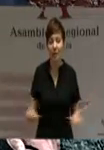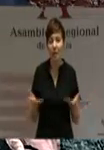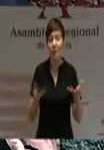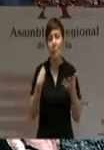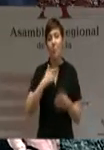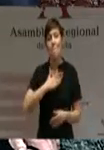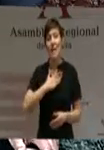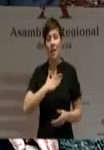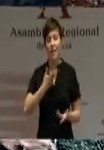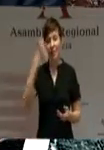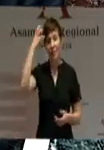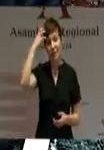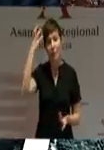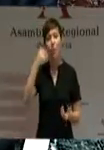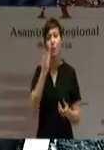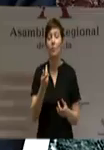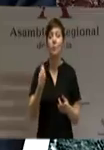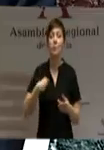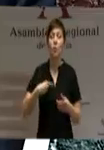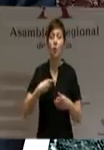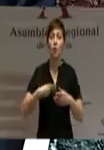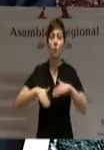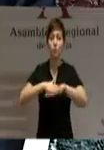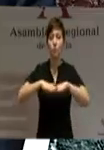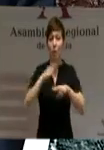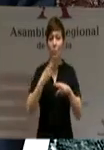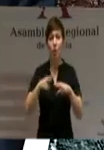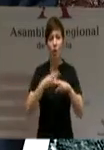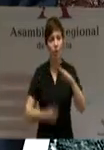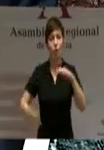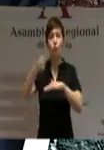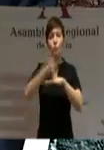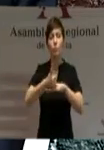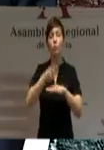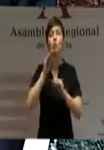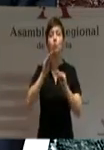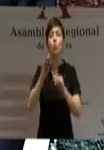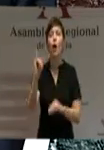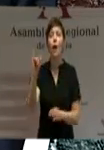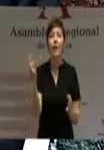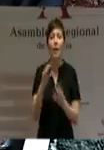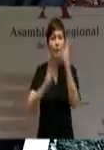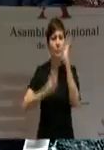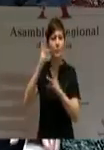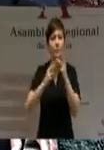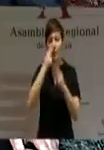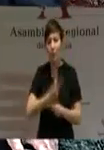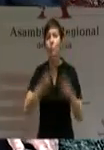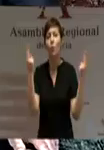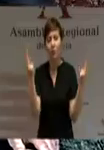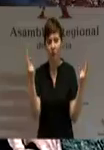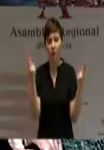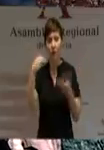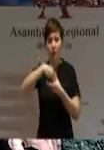patrimonios de todos los cargos directos de gestión de la comunidad autónoma? Consejeros, directores generales, gestores de empresa